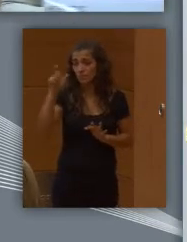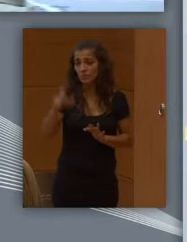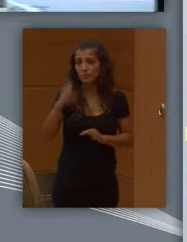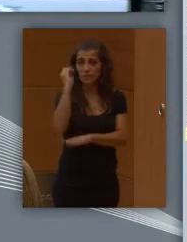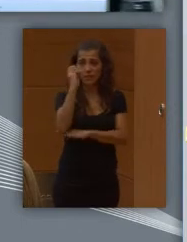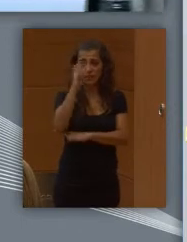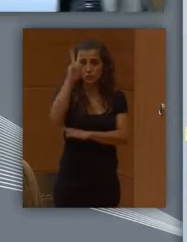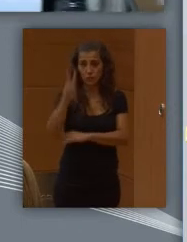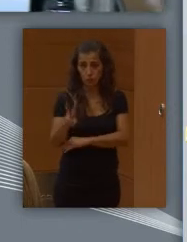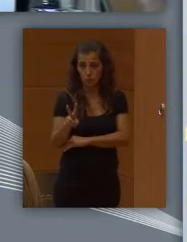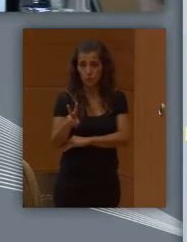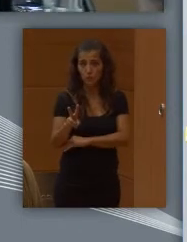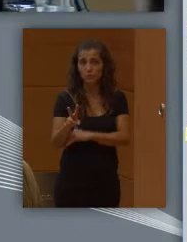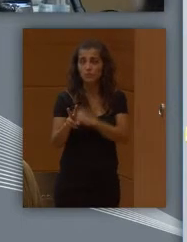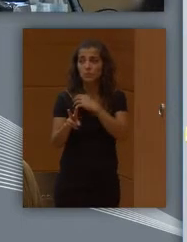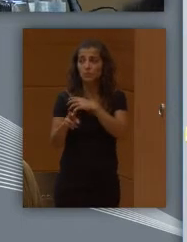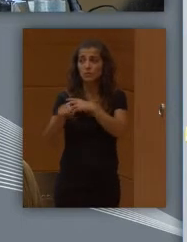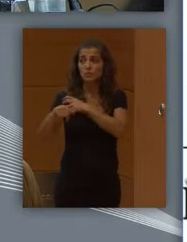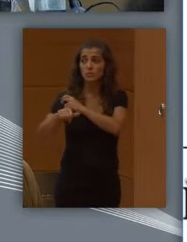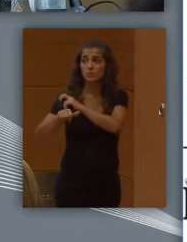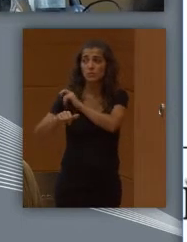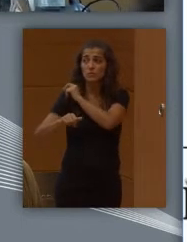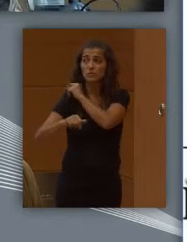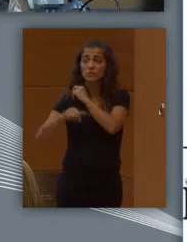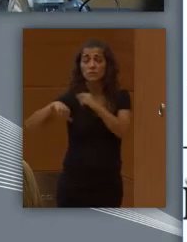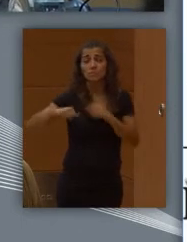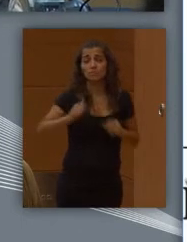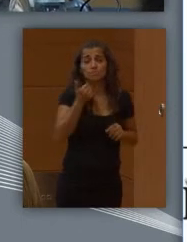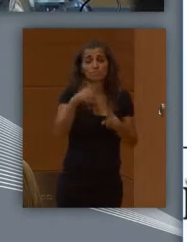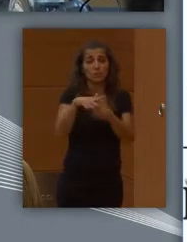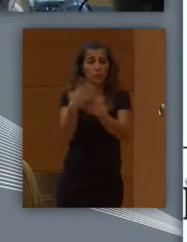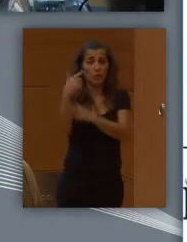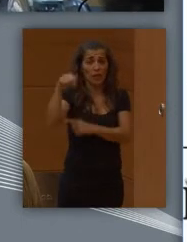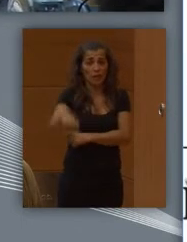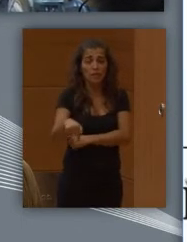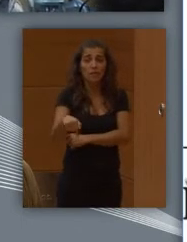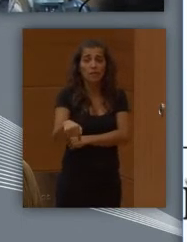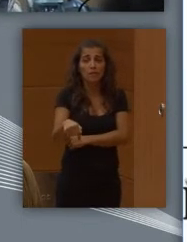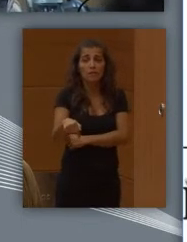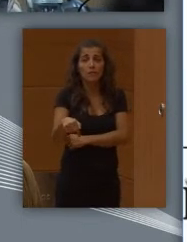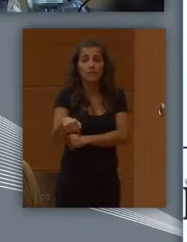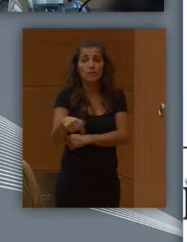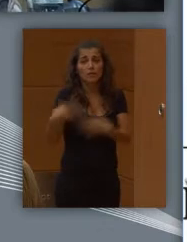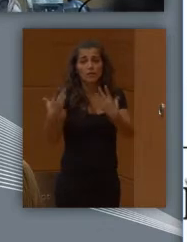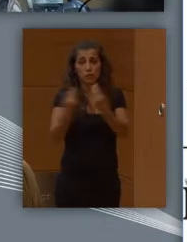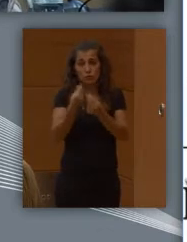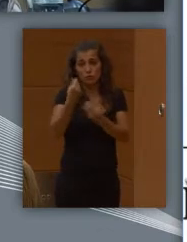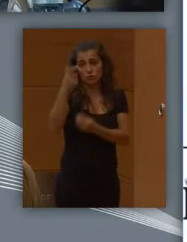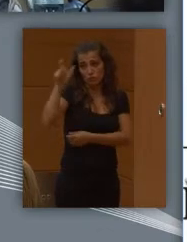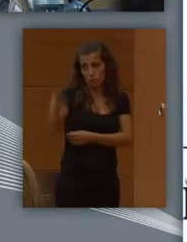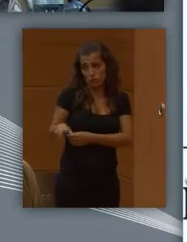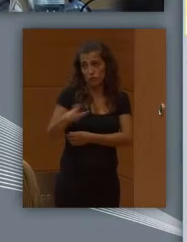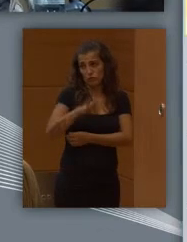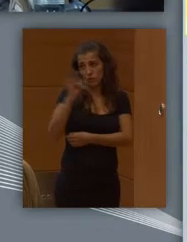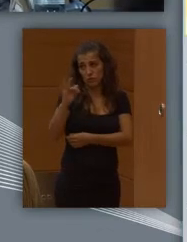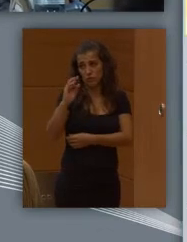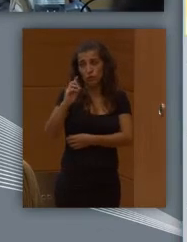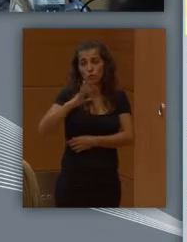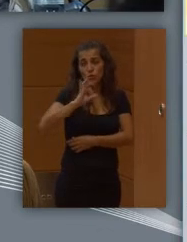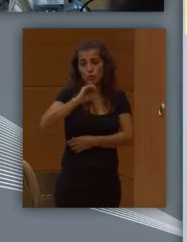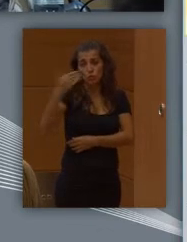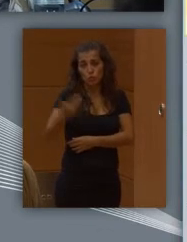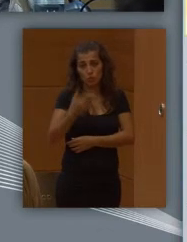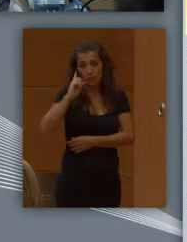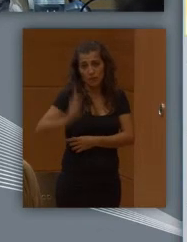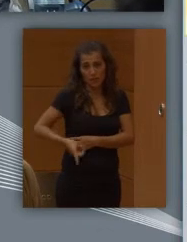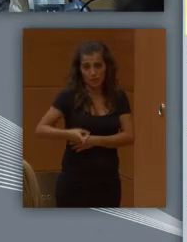intervención. En esta ocasión nos acompaña Enrique Diego, que es subdirector de